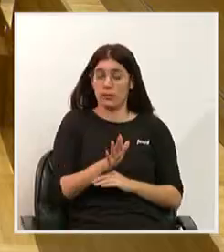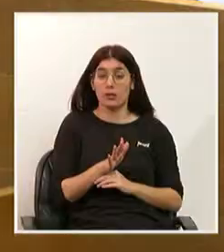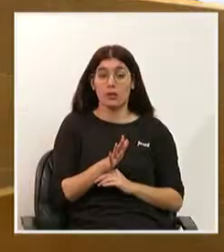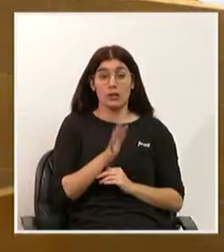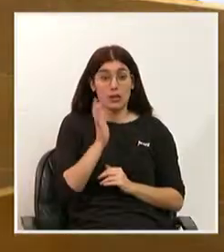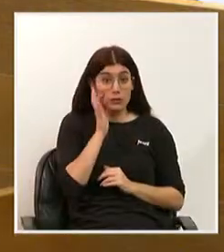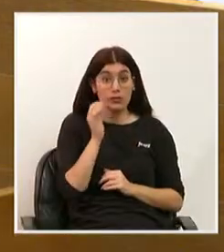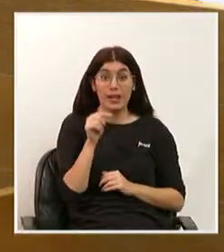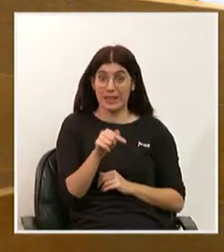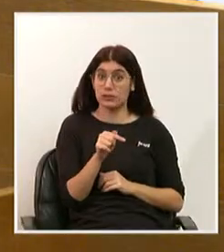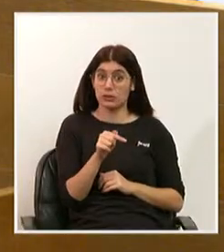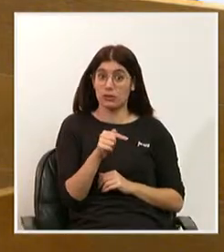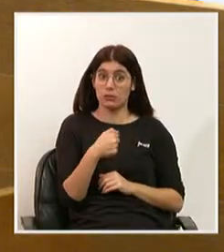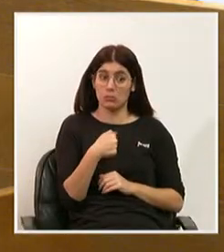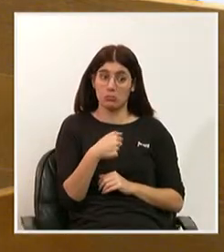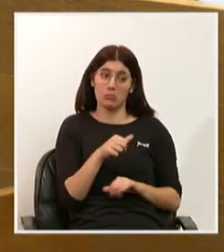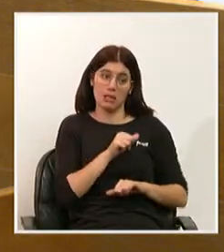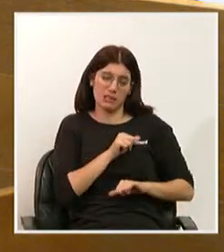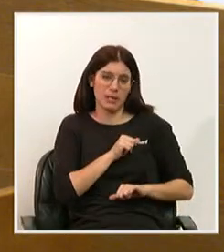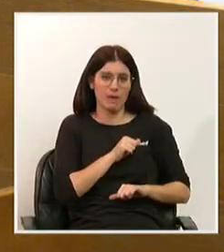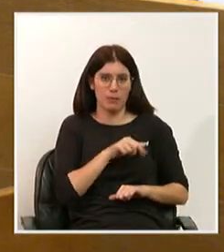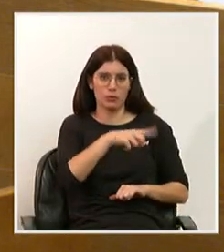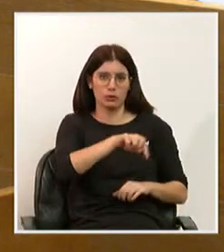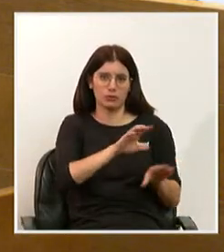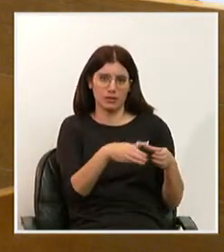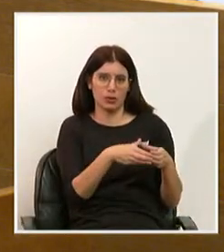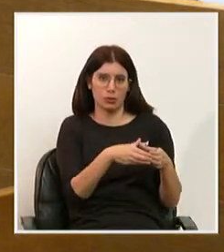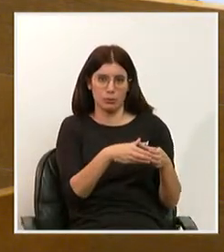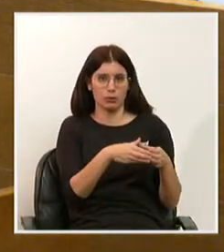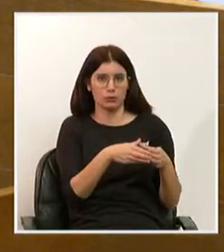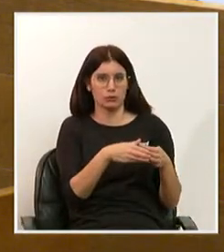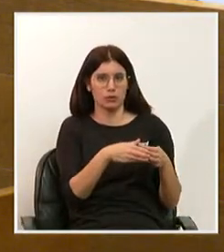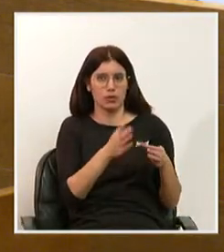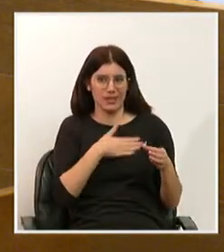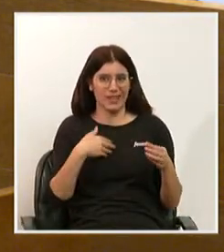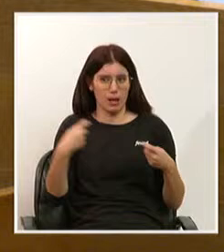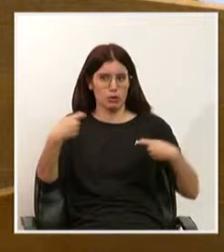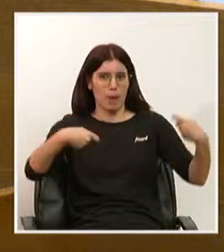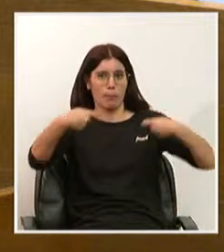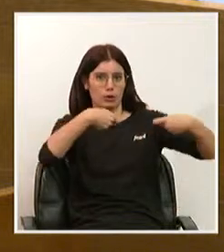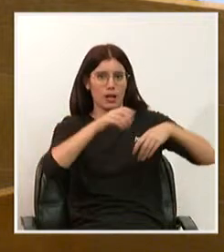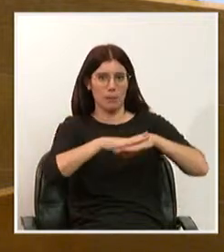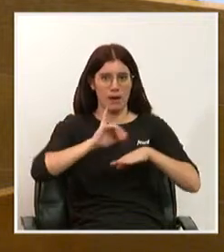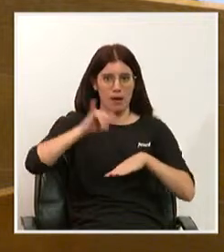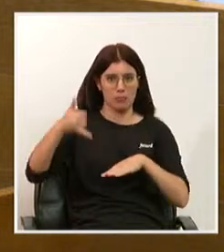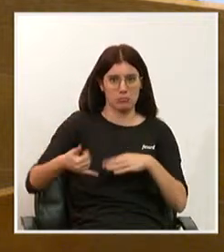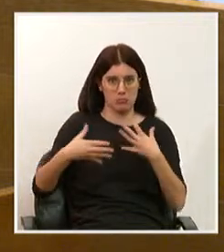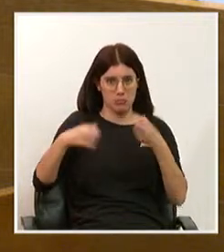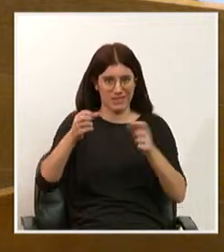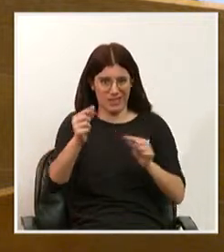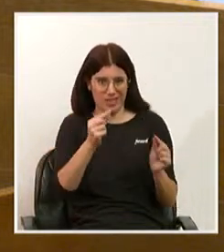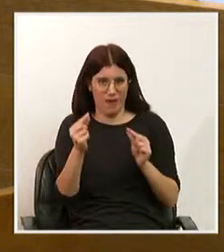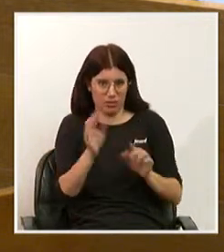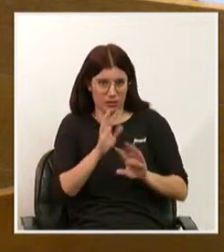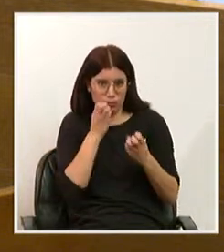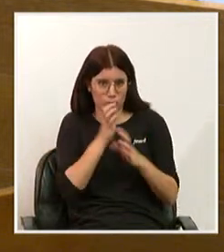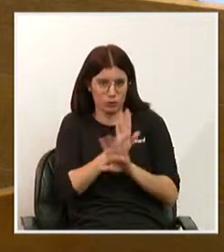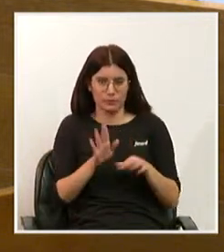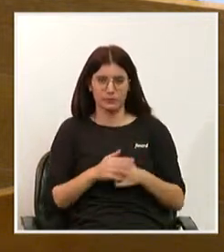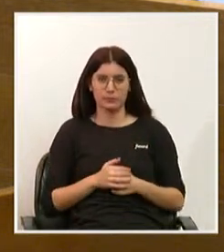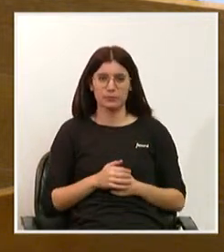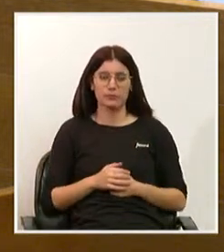es el que tamb pues esper no de grups parlamentar para para poder enriqu el debat Per de de toes y de